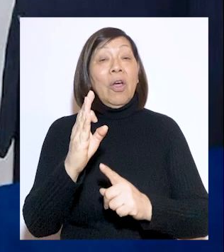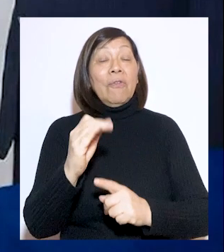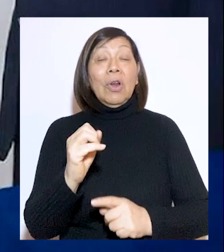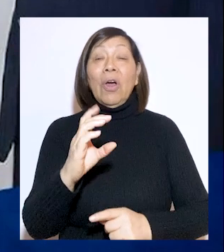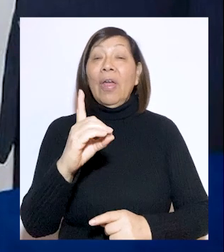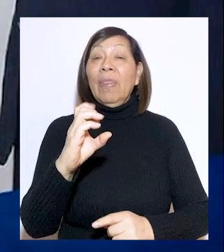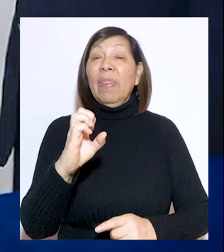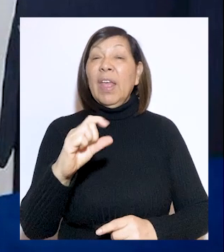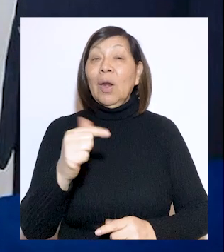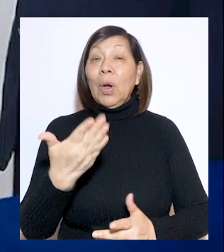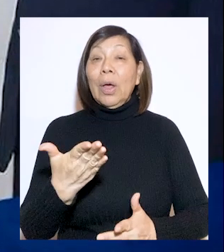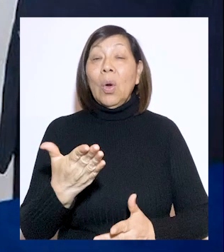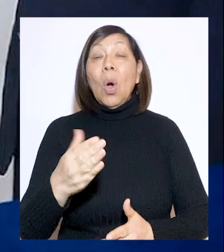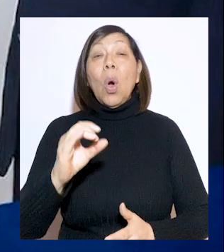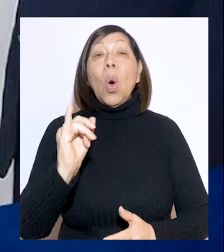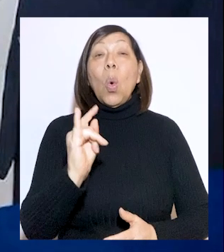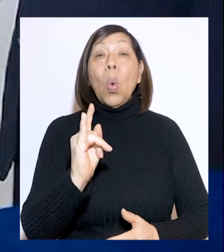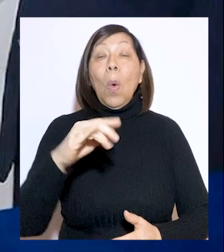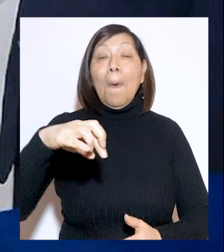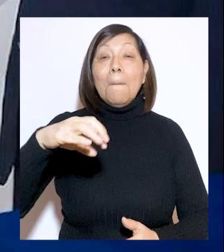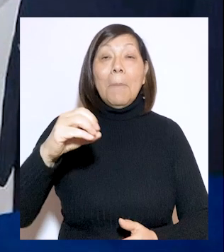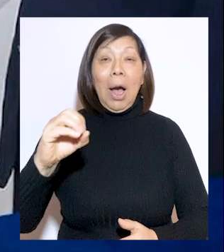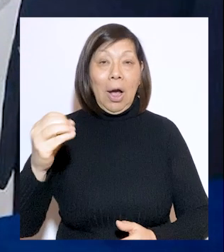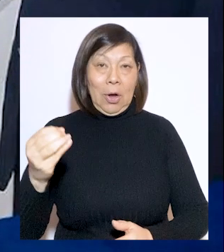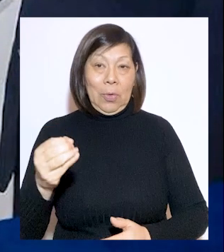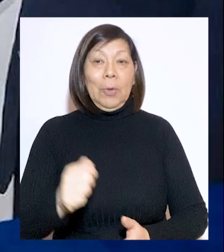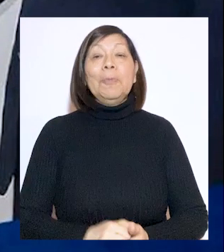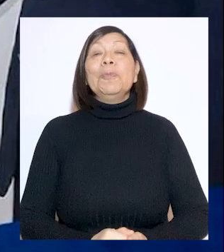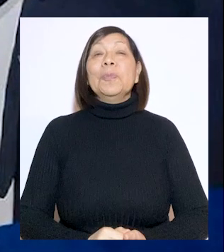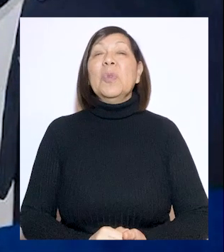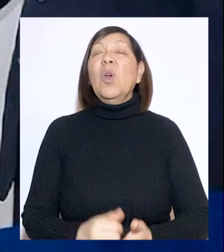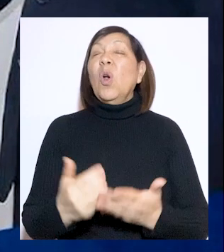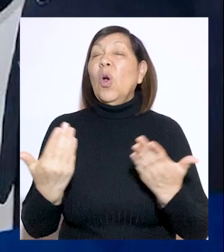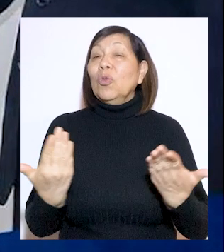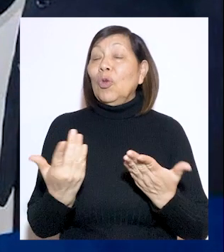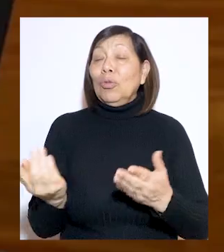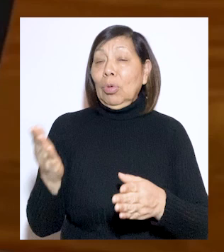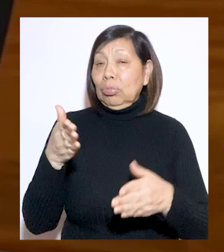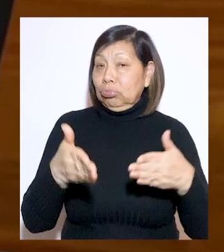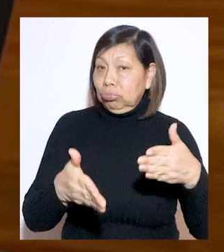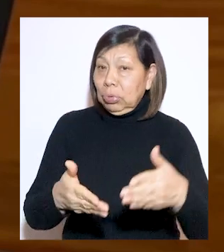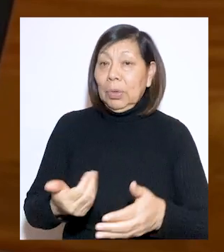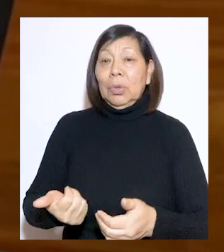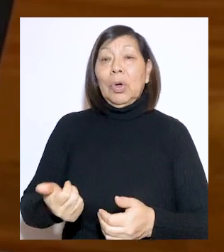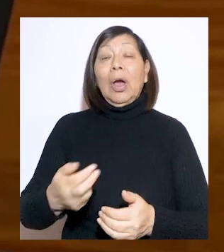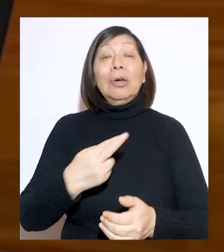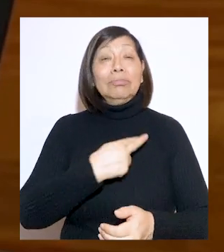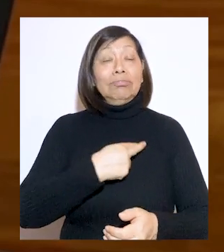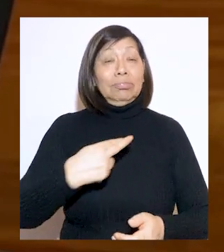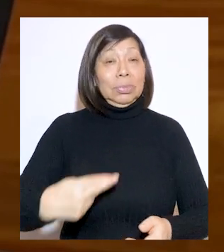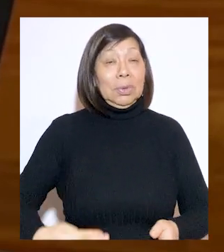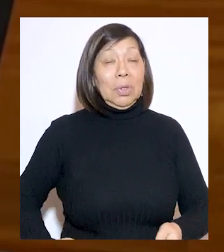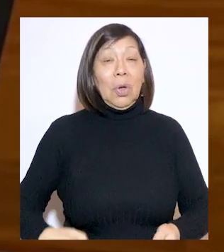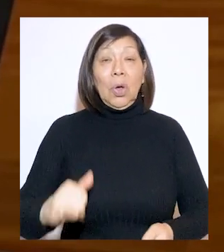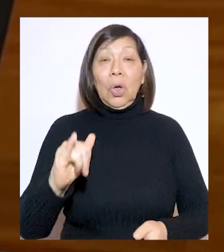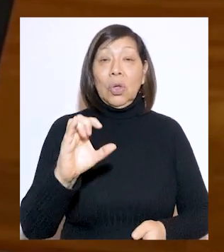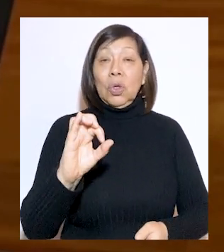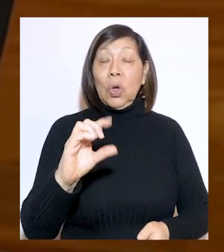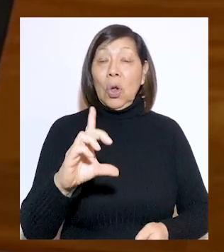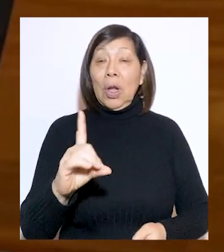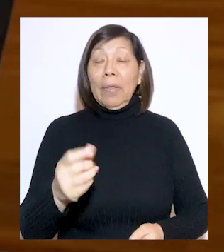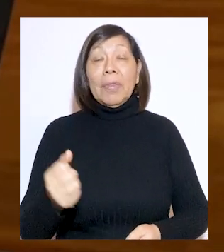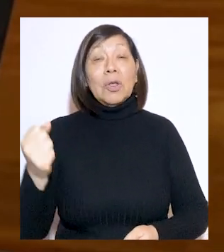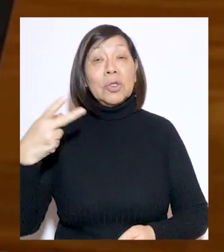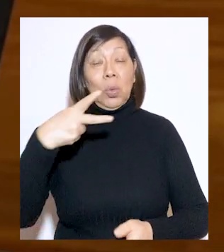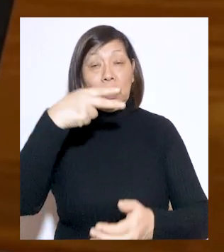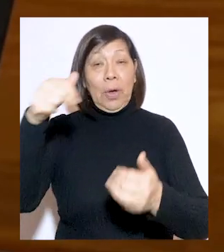Delgado en la Torre UPAO en la urbanización Natacha Alta, donde asistieron la rectora, doctora Yolanda Peralta Chávez y